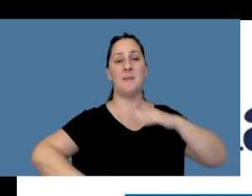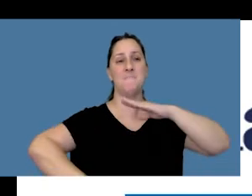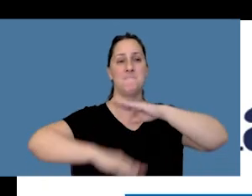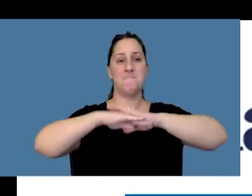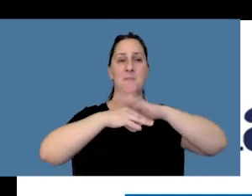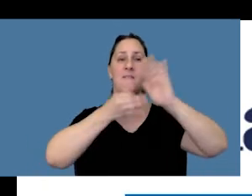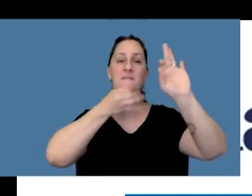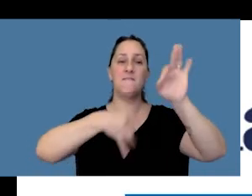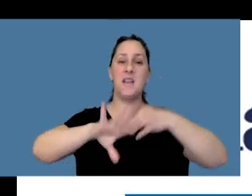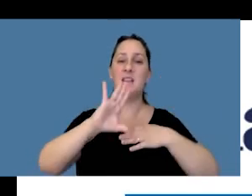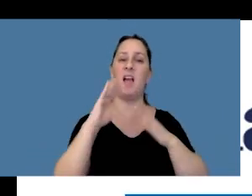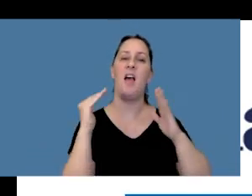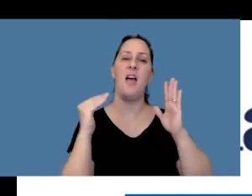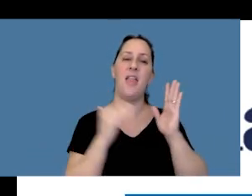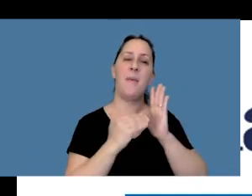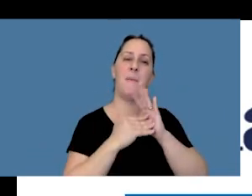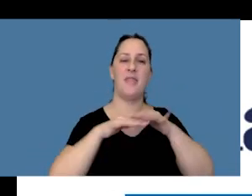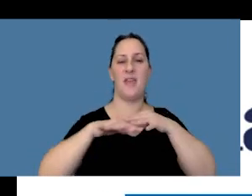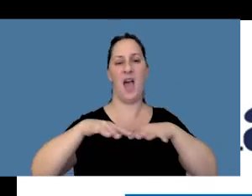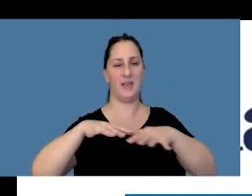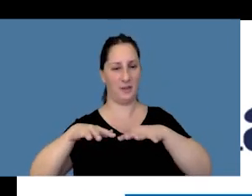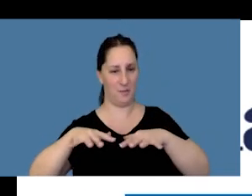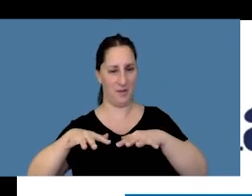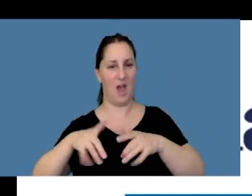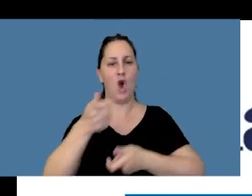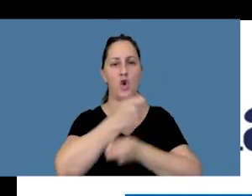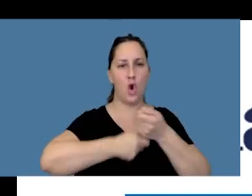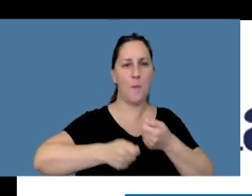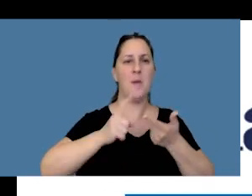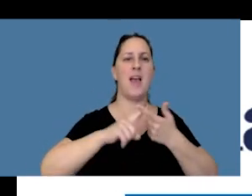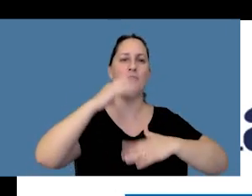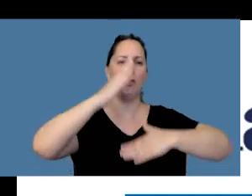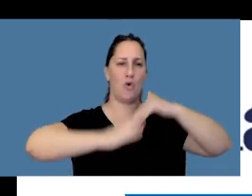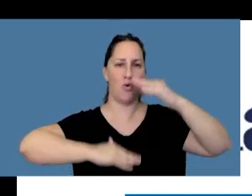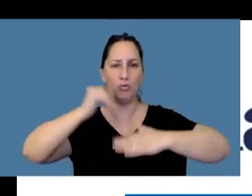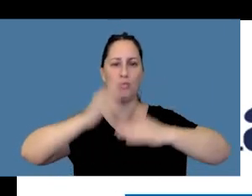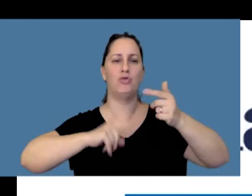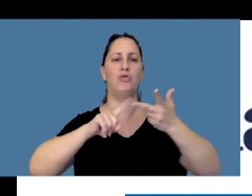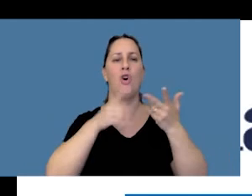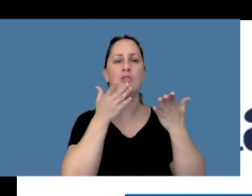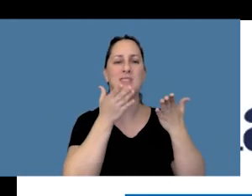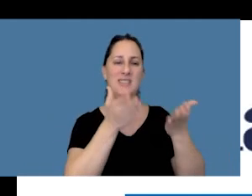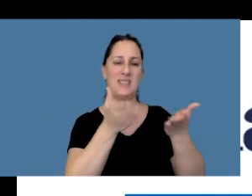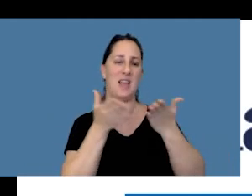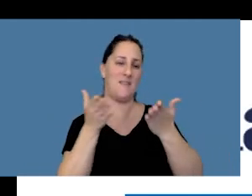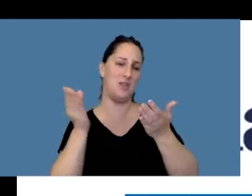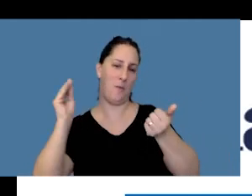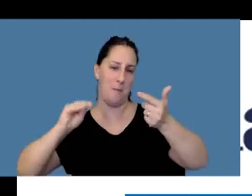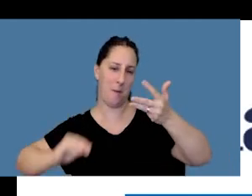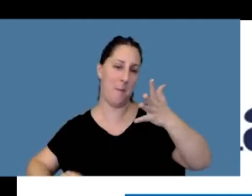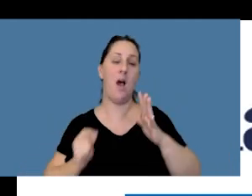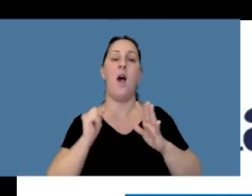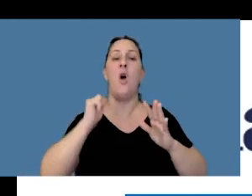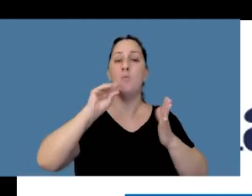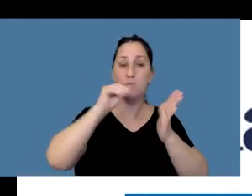dado según la actividad. Tenemos comercio, tenemos construcción, tenemos servicios, etc. El monto es muy